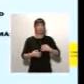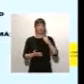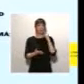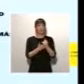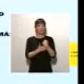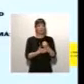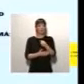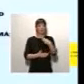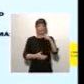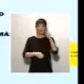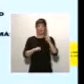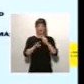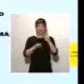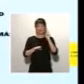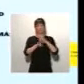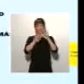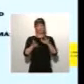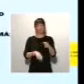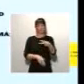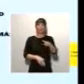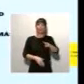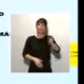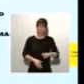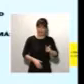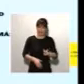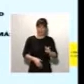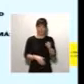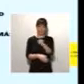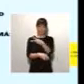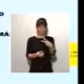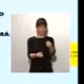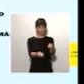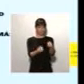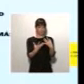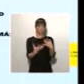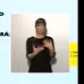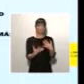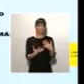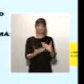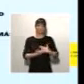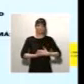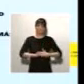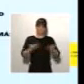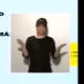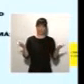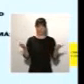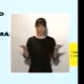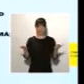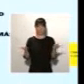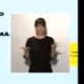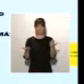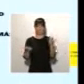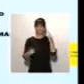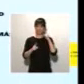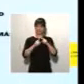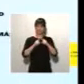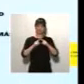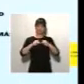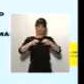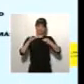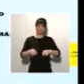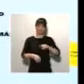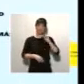que el resultado que nos dan es un resultado en el que podemos confiar para hacer diagnóstico clínico.